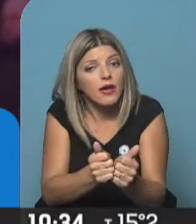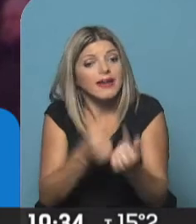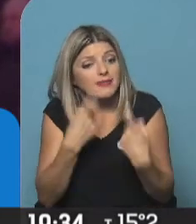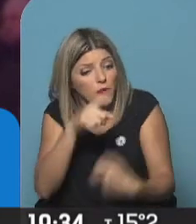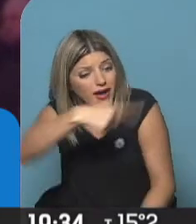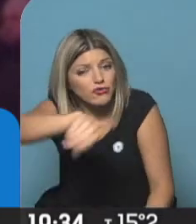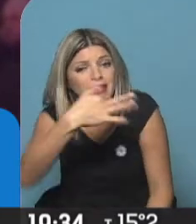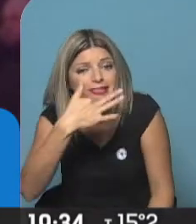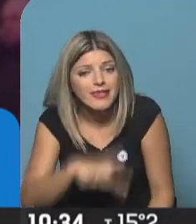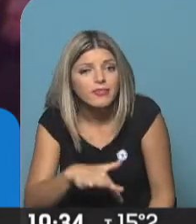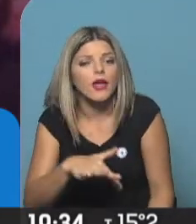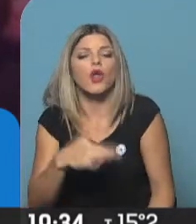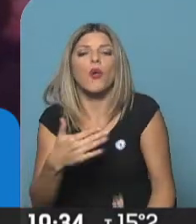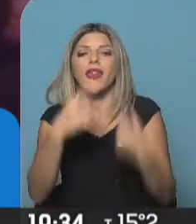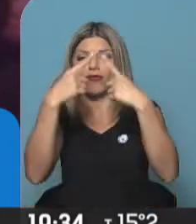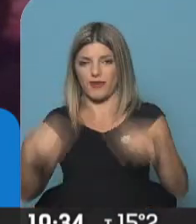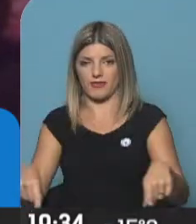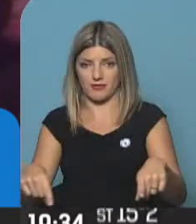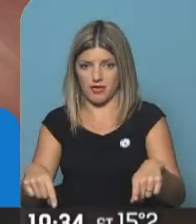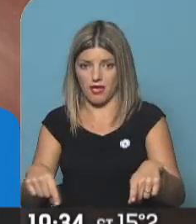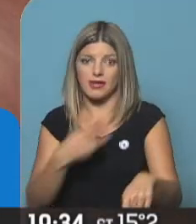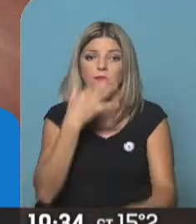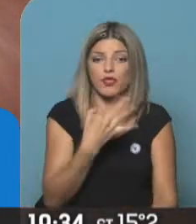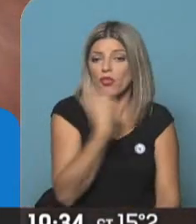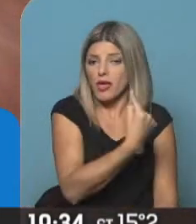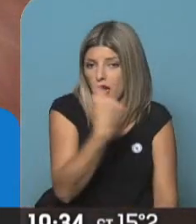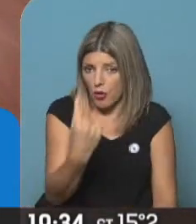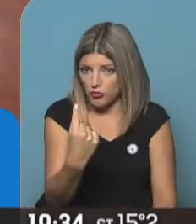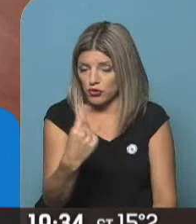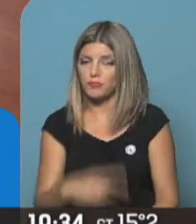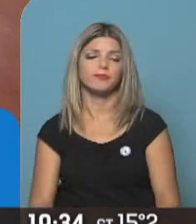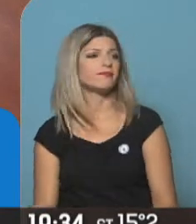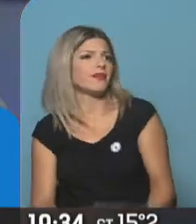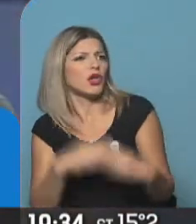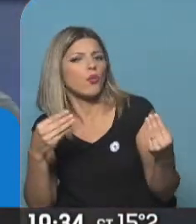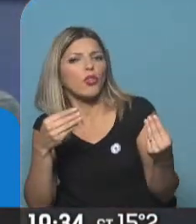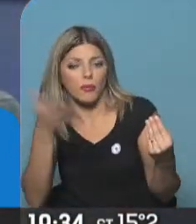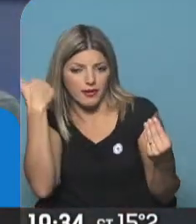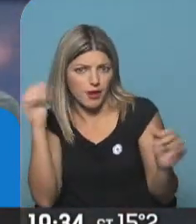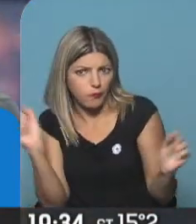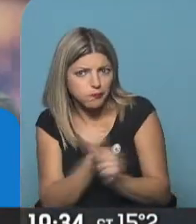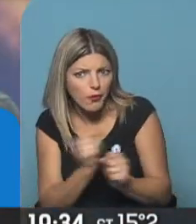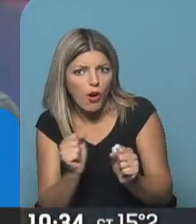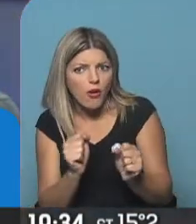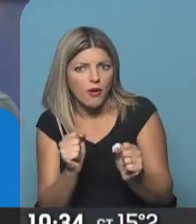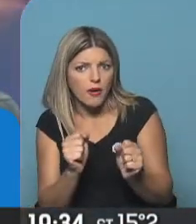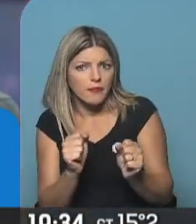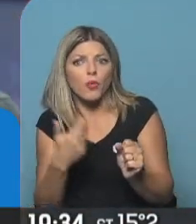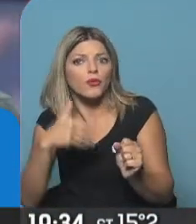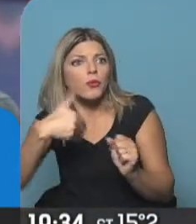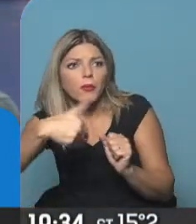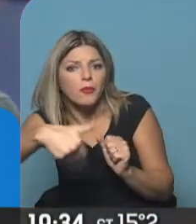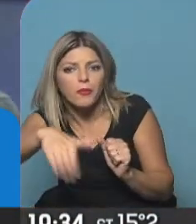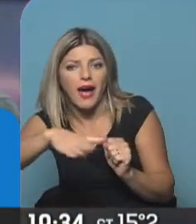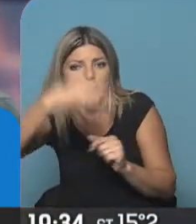no quieren hacer en su vida y eso es parte de la educación y cuando se empieza a implementar eso porque si bien ya estaba vigente y estaba faltando y cuanto antes